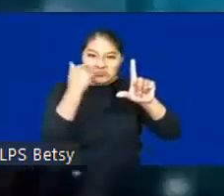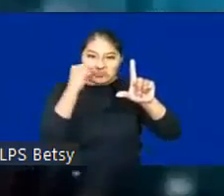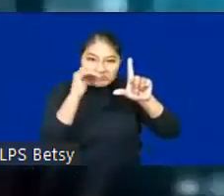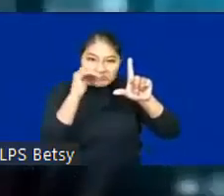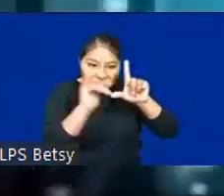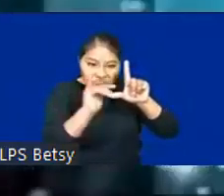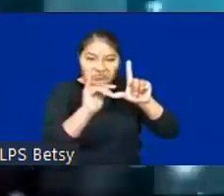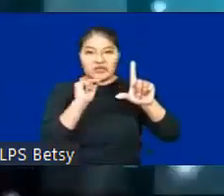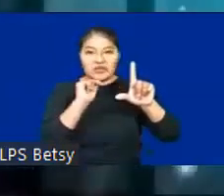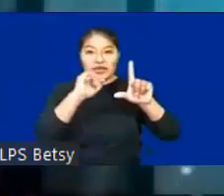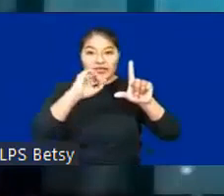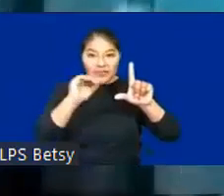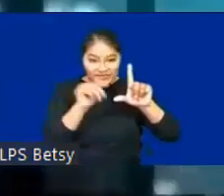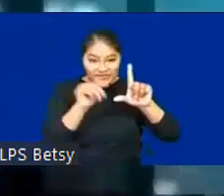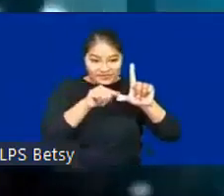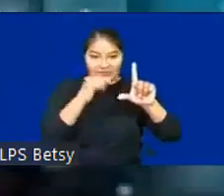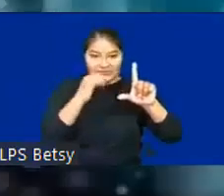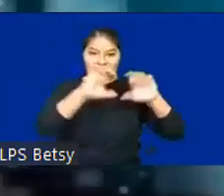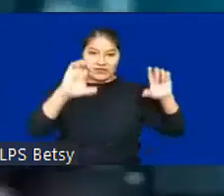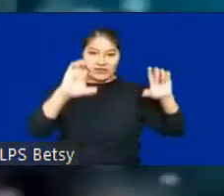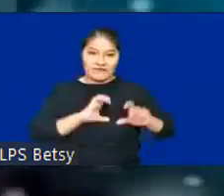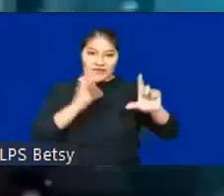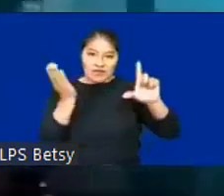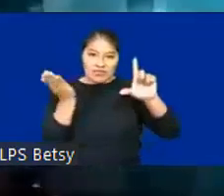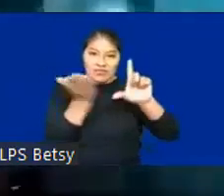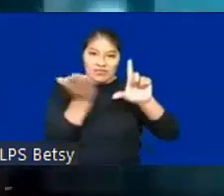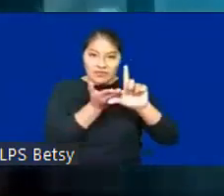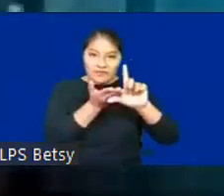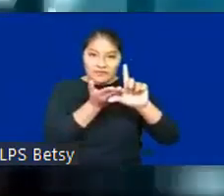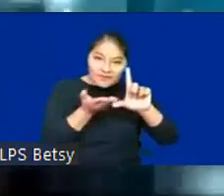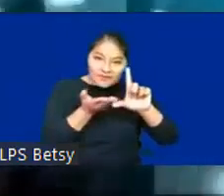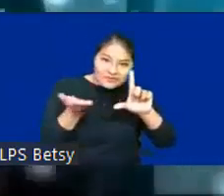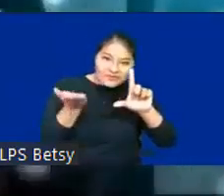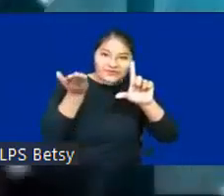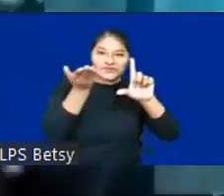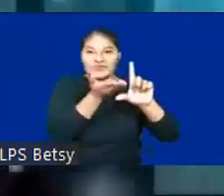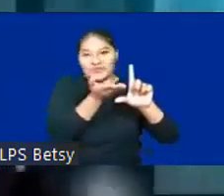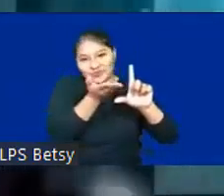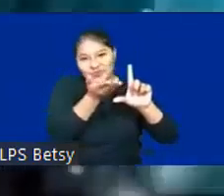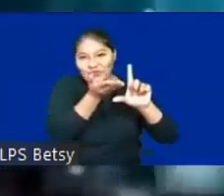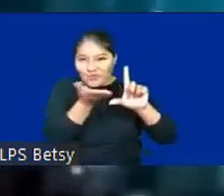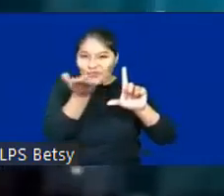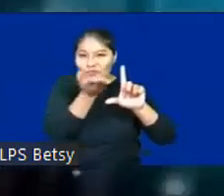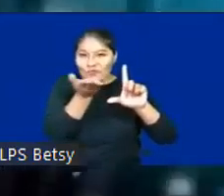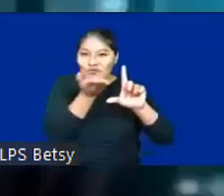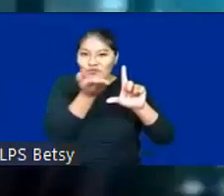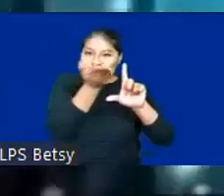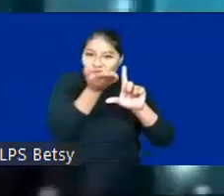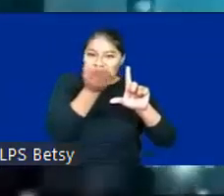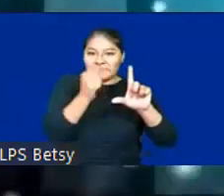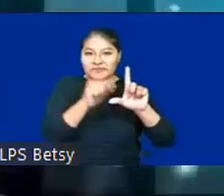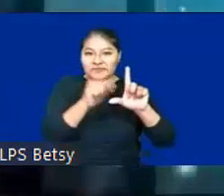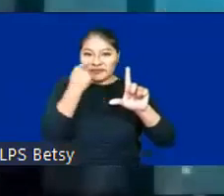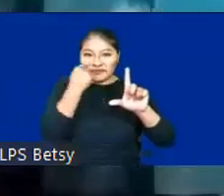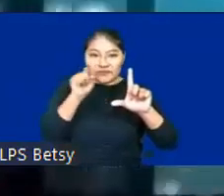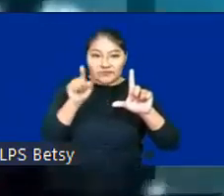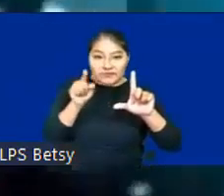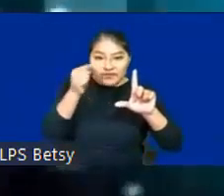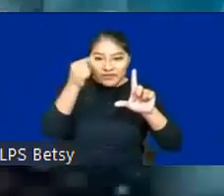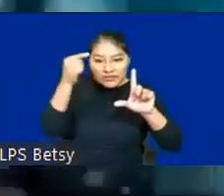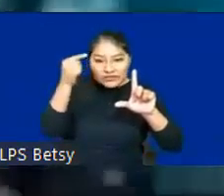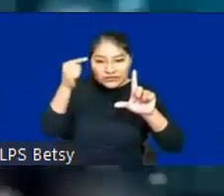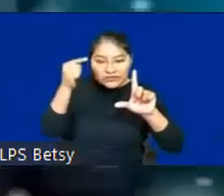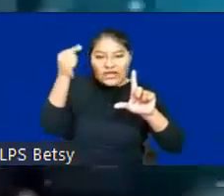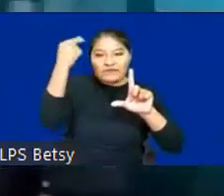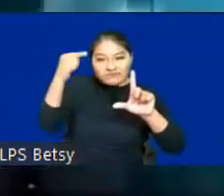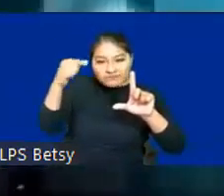puedo, y con un software de firma digital que está acá planteado en la parte final, yo puedo firmar un documento,